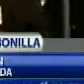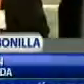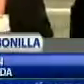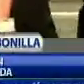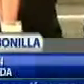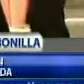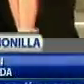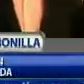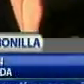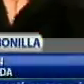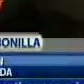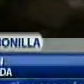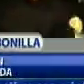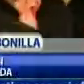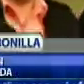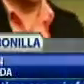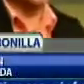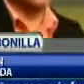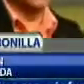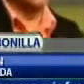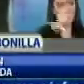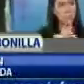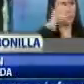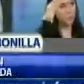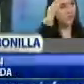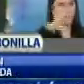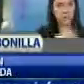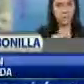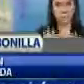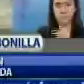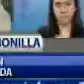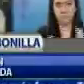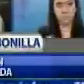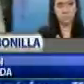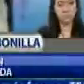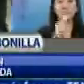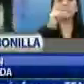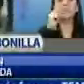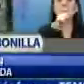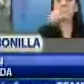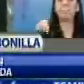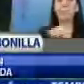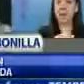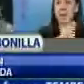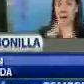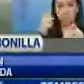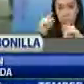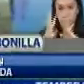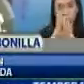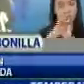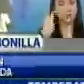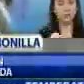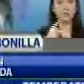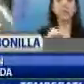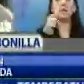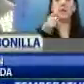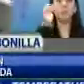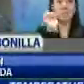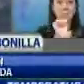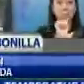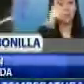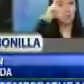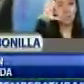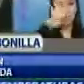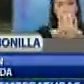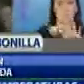un proceso de una transacción electrónica que hubo en un momento de toda esta investigación. Entonces, el tema, como lo